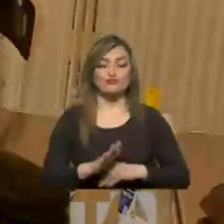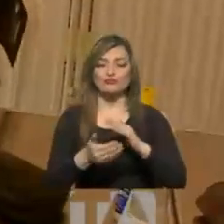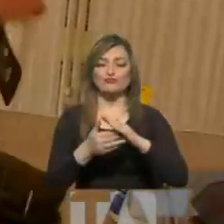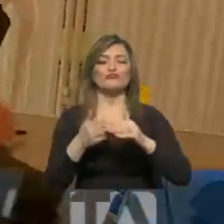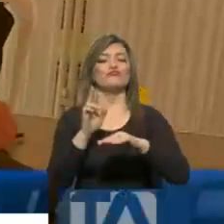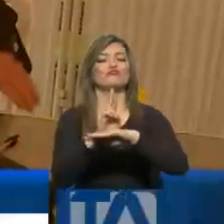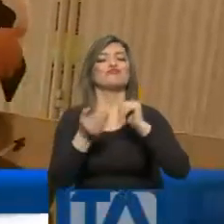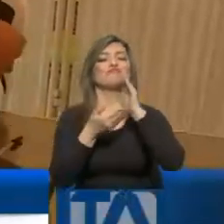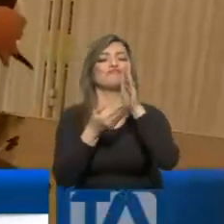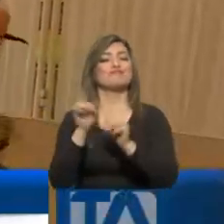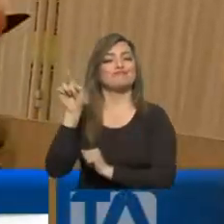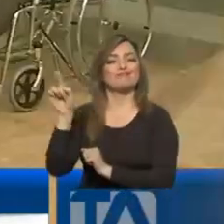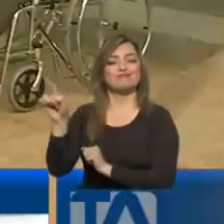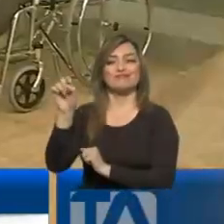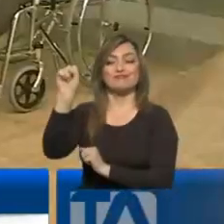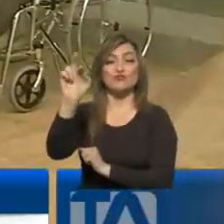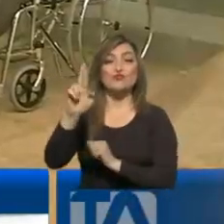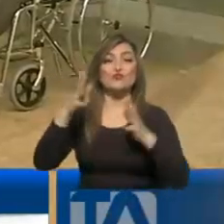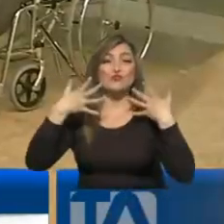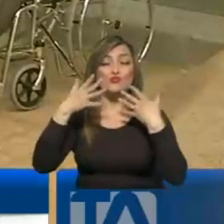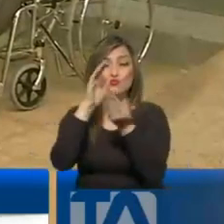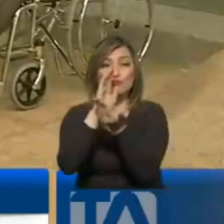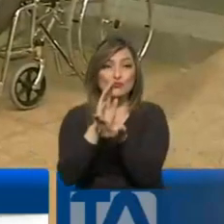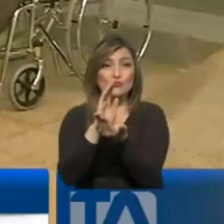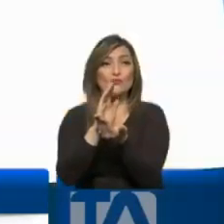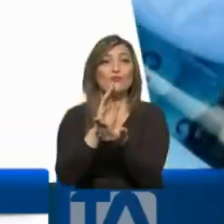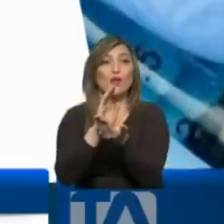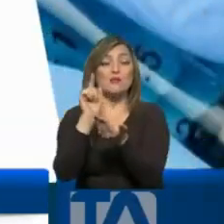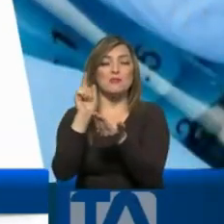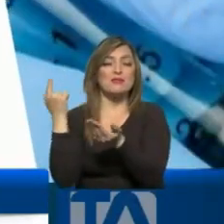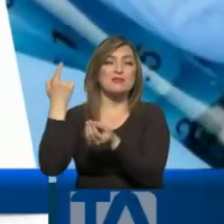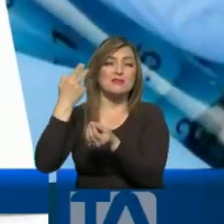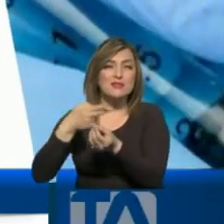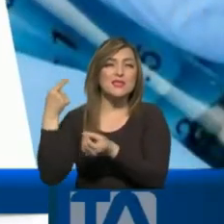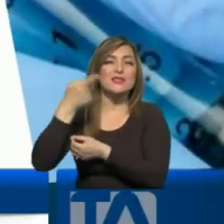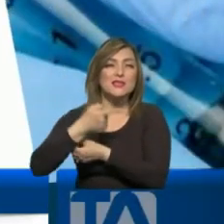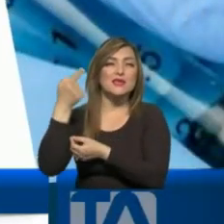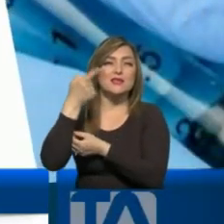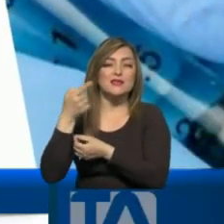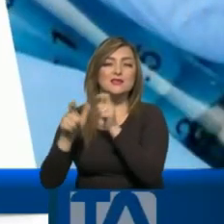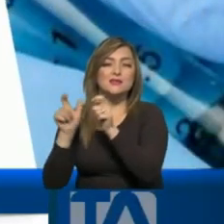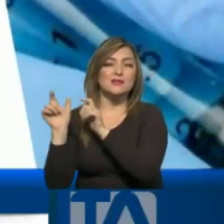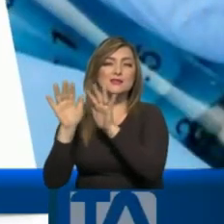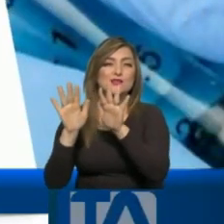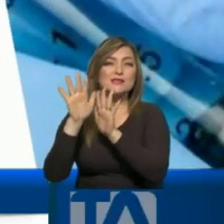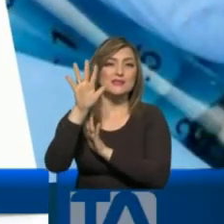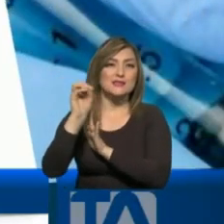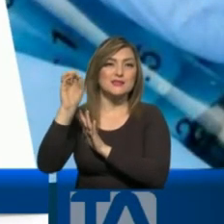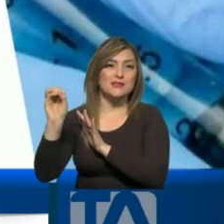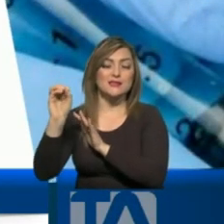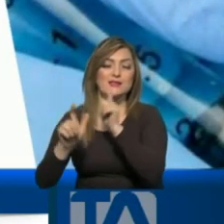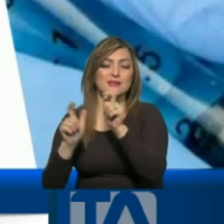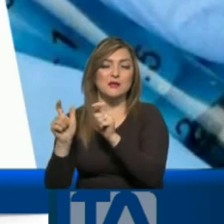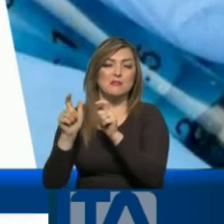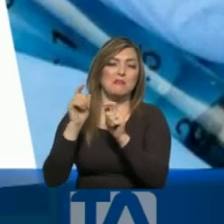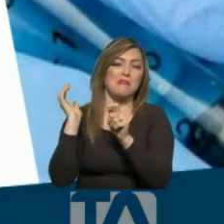Por ejemplo, este habilitado en el sur de Guayaquil por el IES. Aquí la capacidad diaria para vacunar es de 500 personas. Hay días en los que